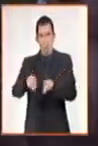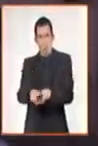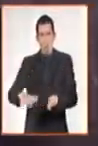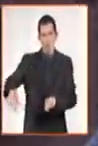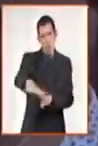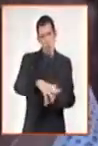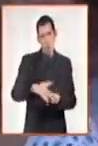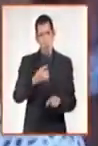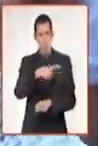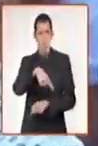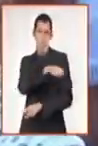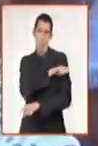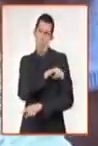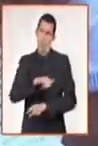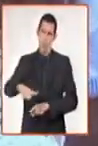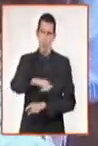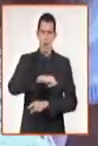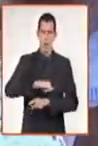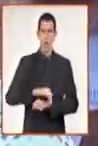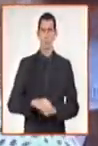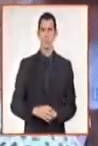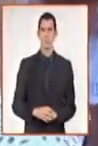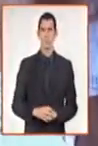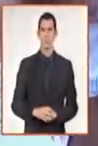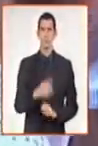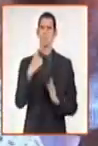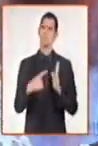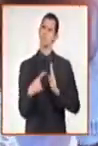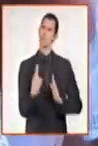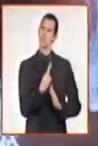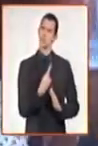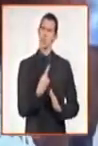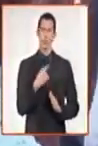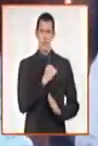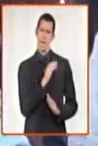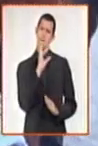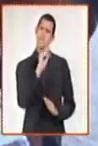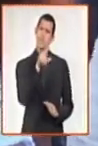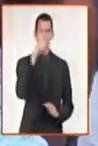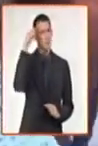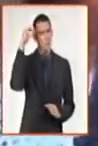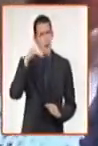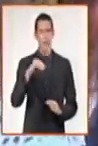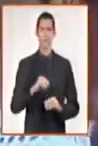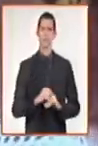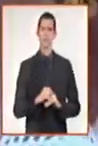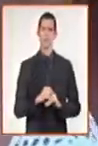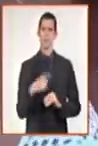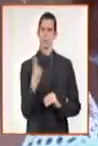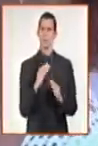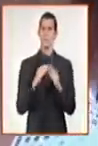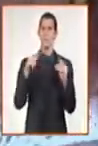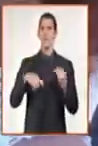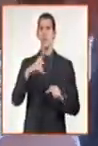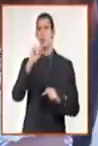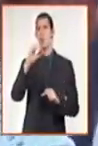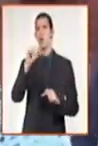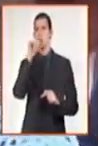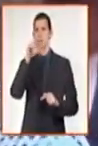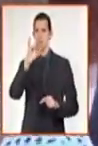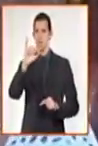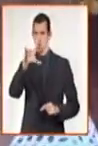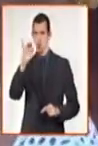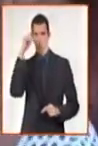que nosotros, usted debe tener conocimiento de esto, que nosotros, el poblado de Cocodrilo, en ese día de las votaciones, estábamos votando y nos